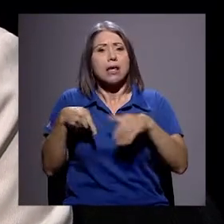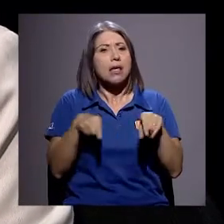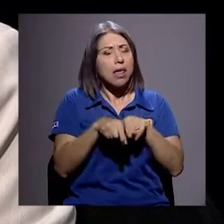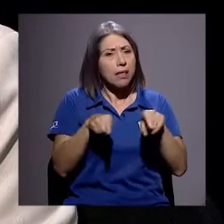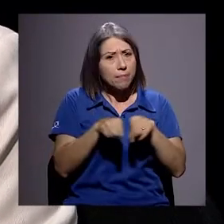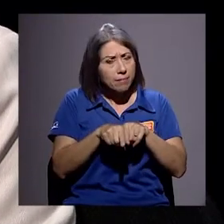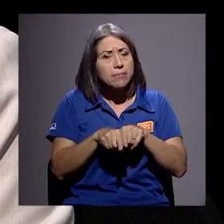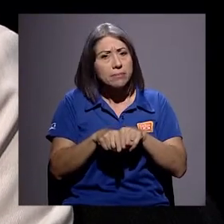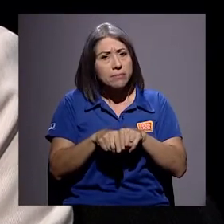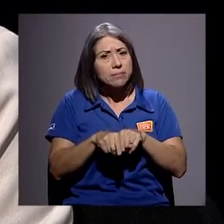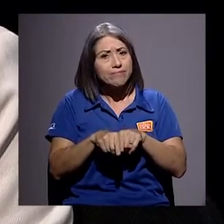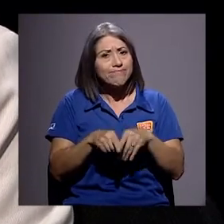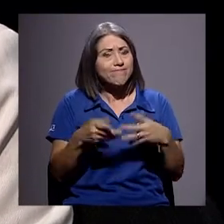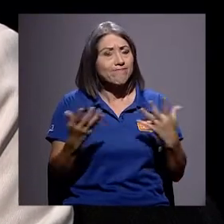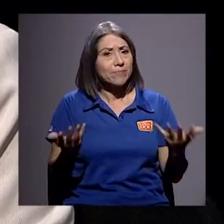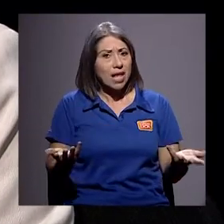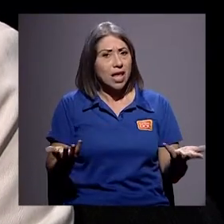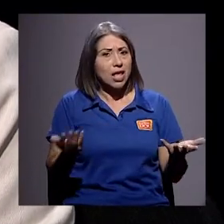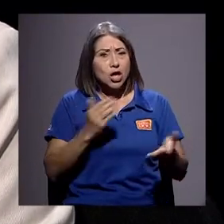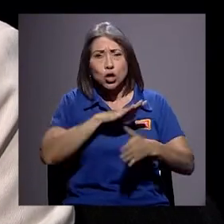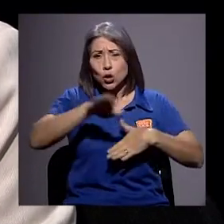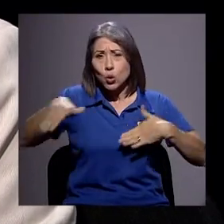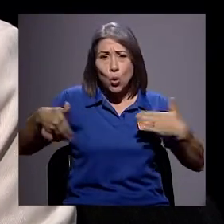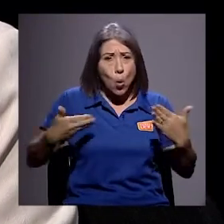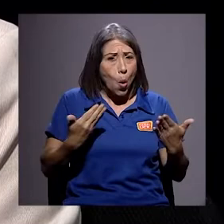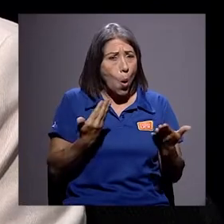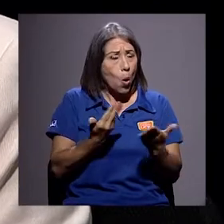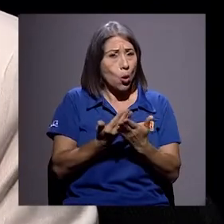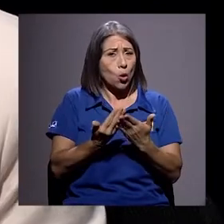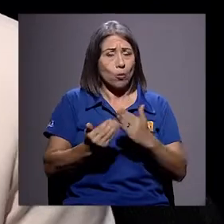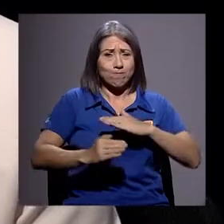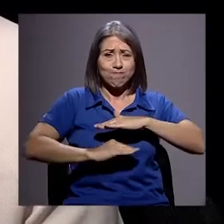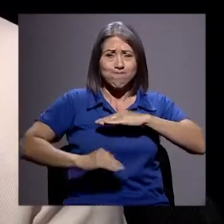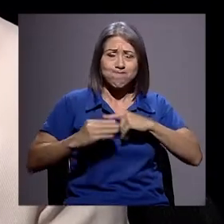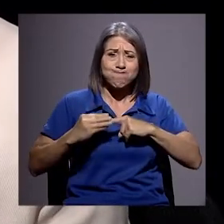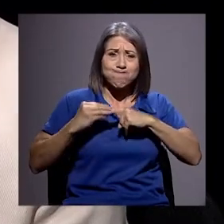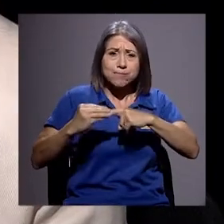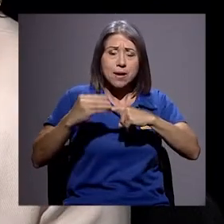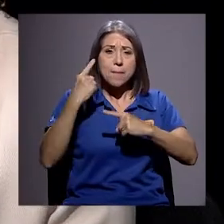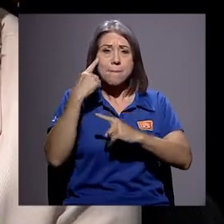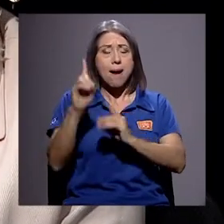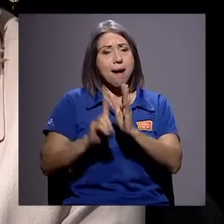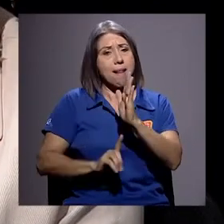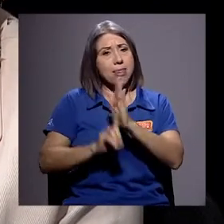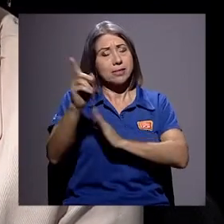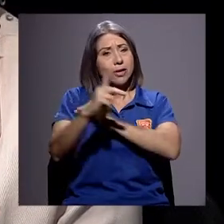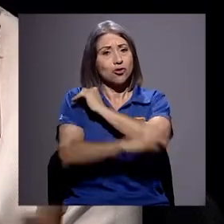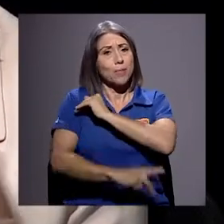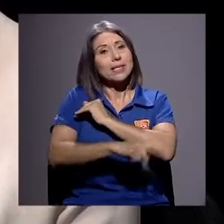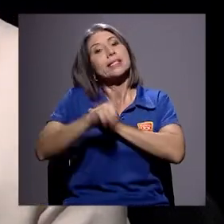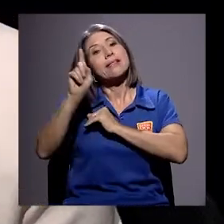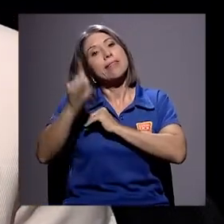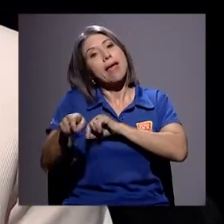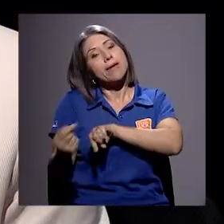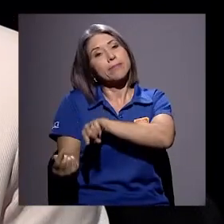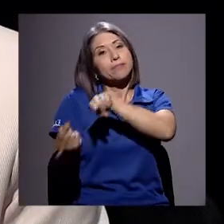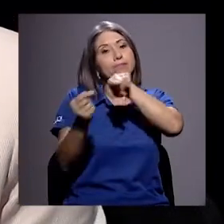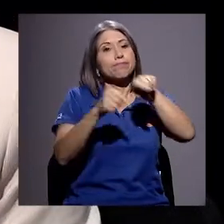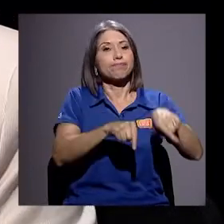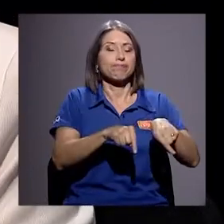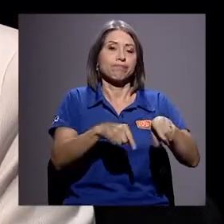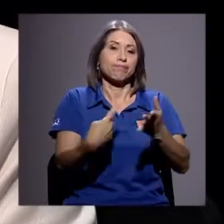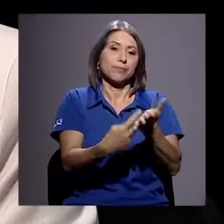olvidemos que prácticamente todo aquello fundamental para el desarrollo del país pasa por la asamblea